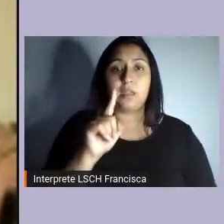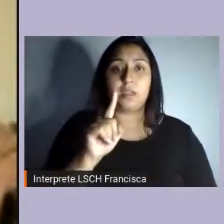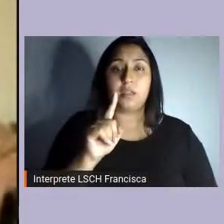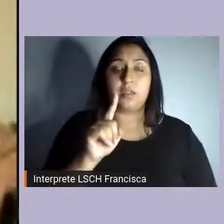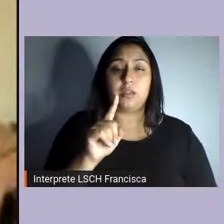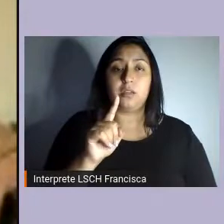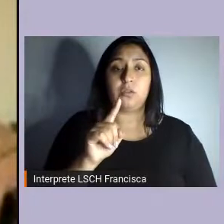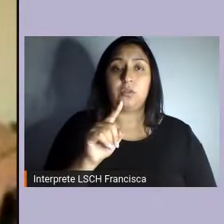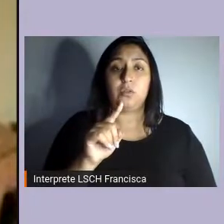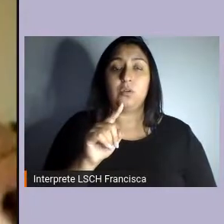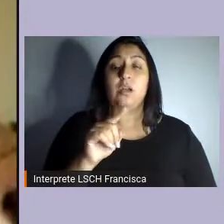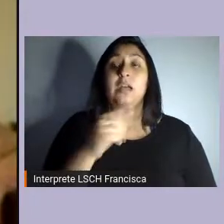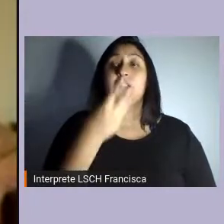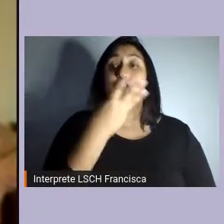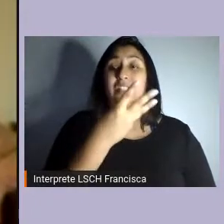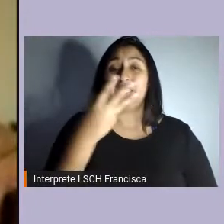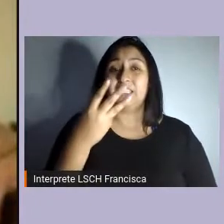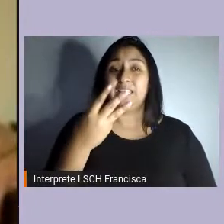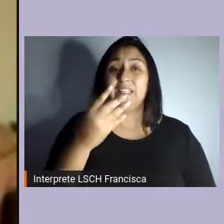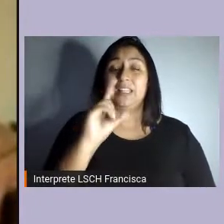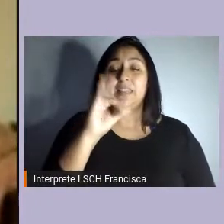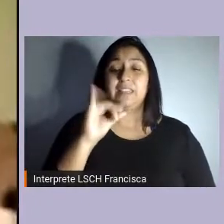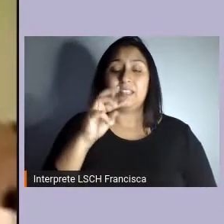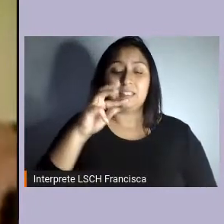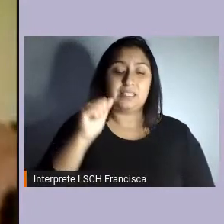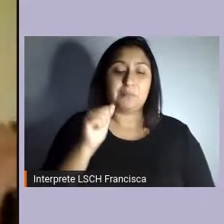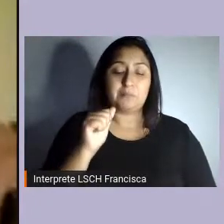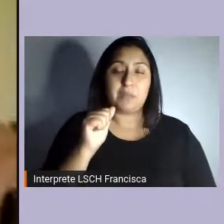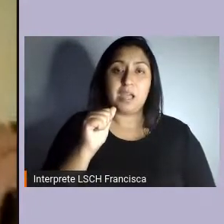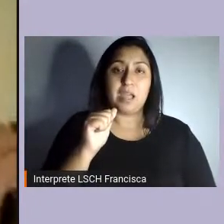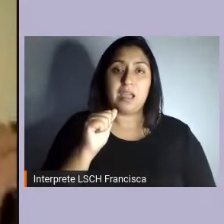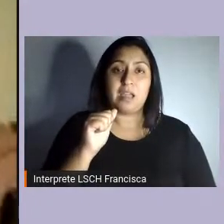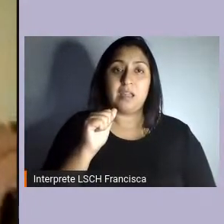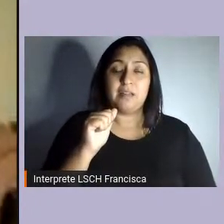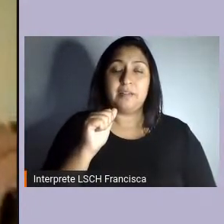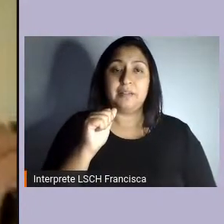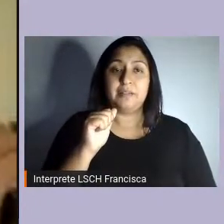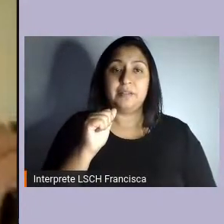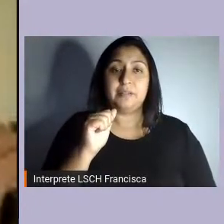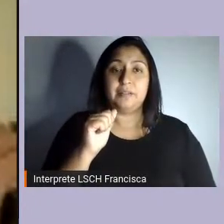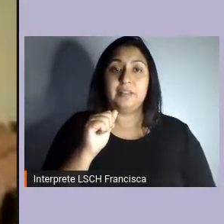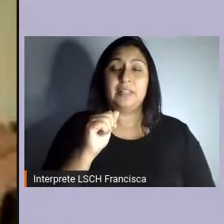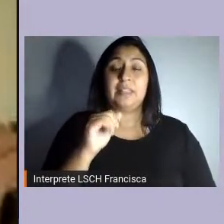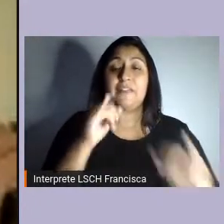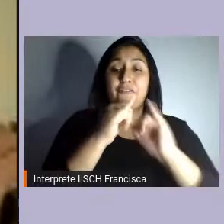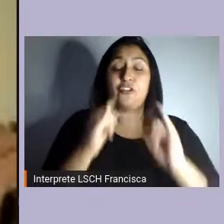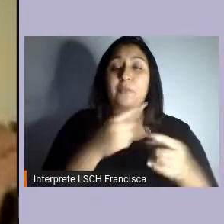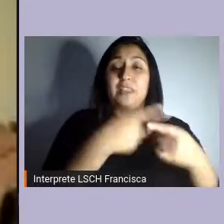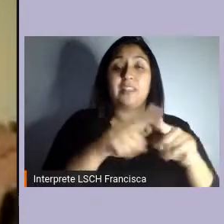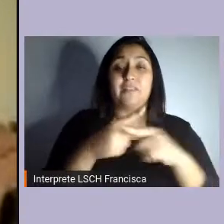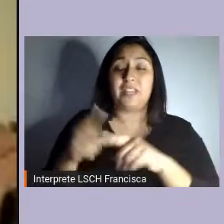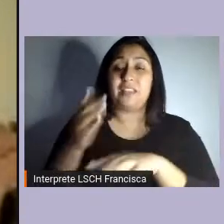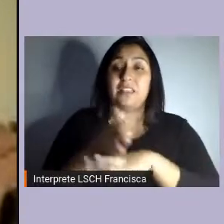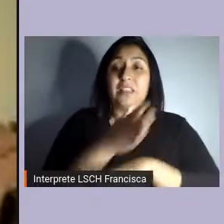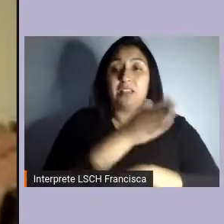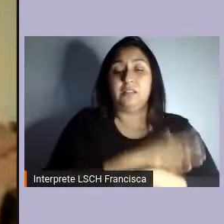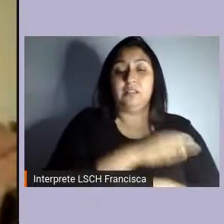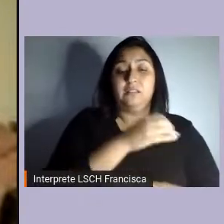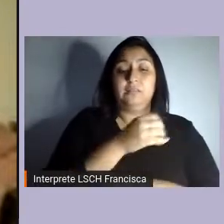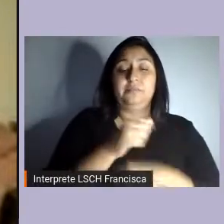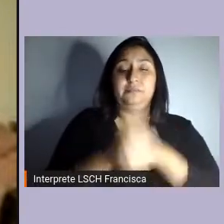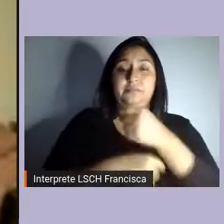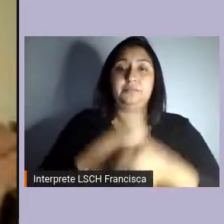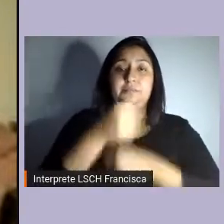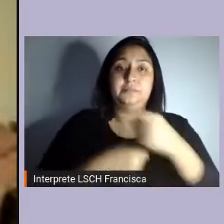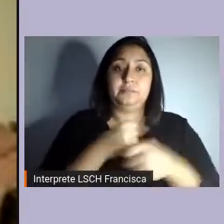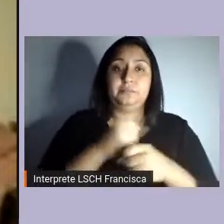página 33 décimas, que son como versiones distintas, previas a la versión final del año 70. Y creemos,